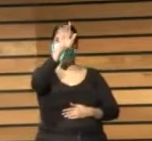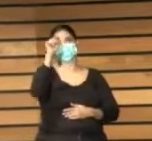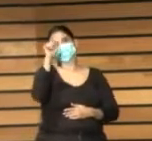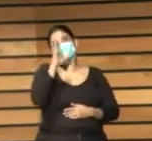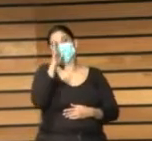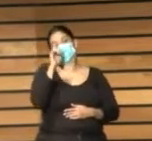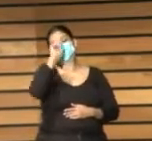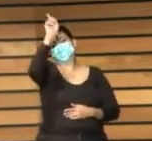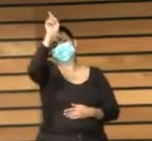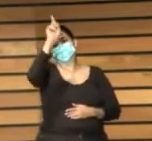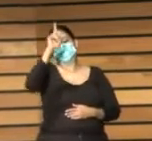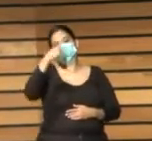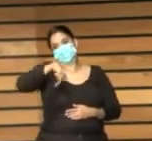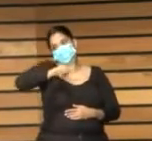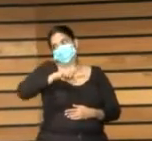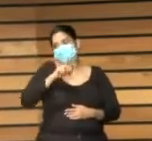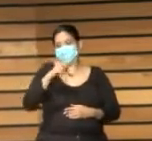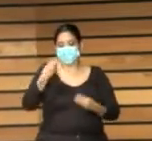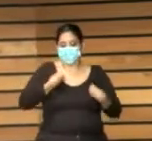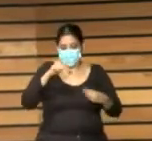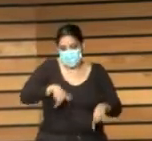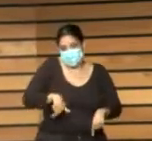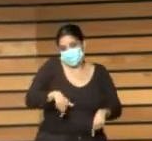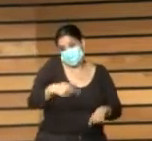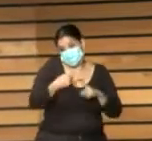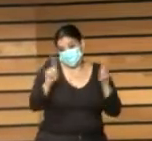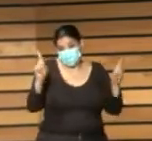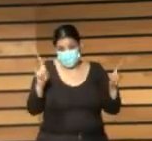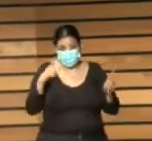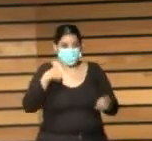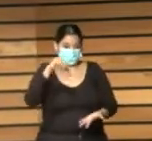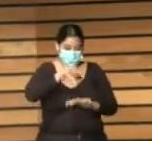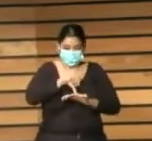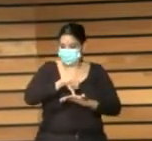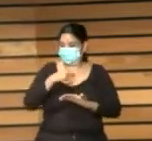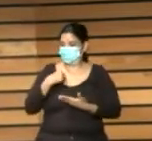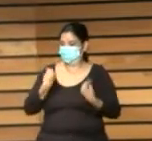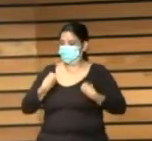periferia, porque nosotros tenemos nuestra vida aquí y este es el epicentro de nuestra